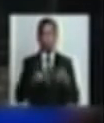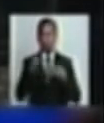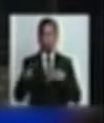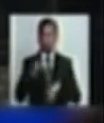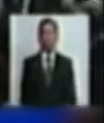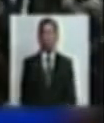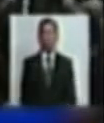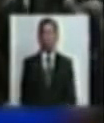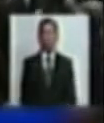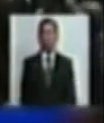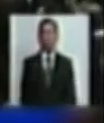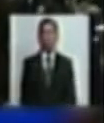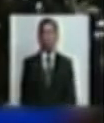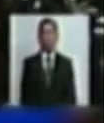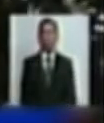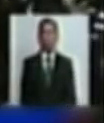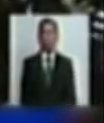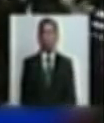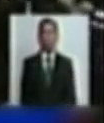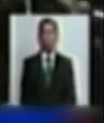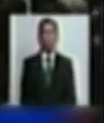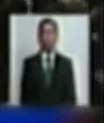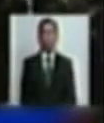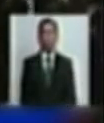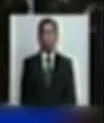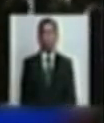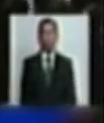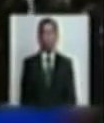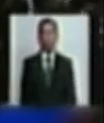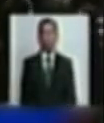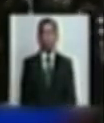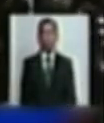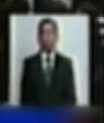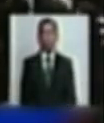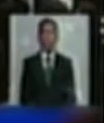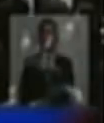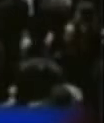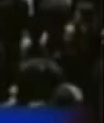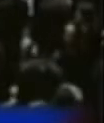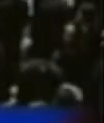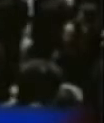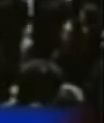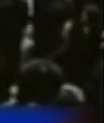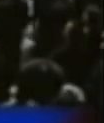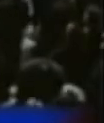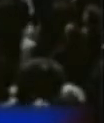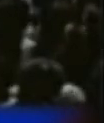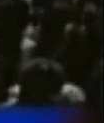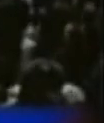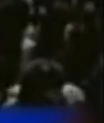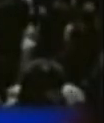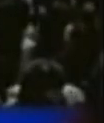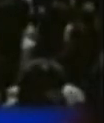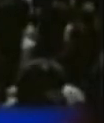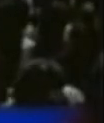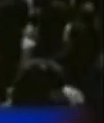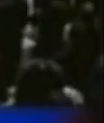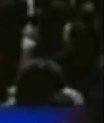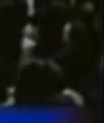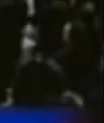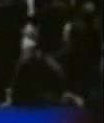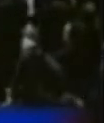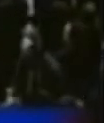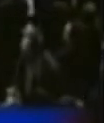tanto, es después de lo que sucedió en el siglo XX, todo el compromiso que adquirió en diferentes etapas, en diferentes